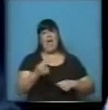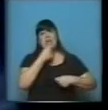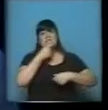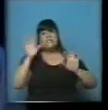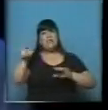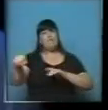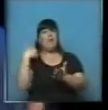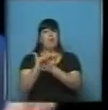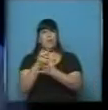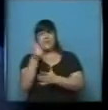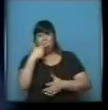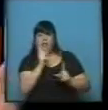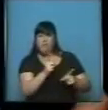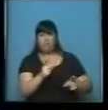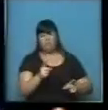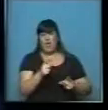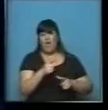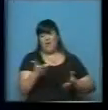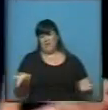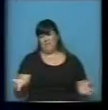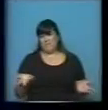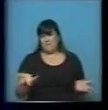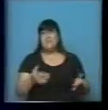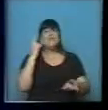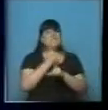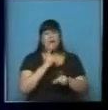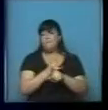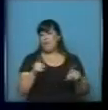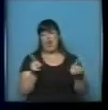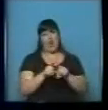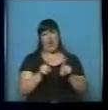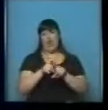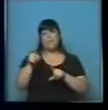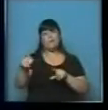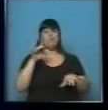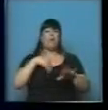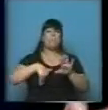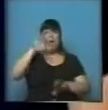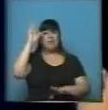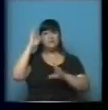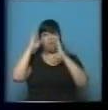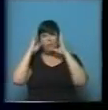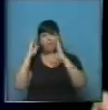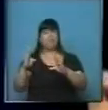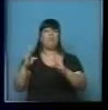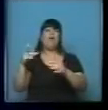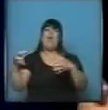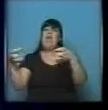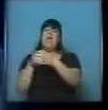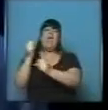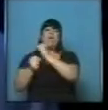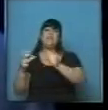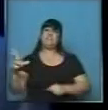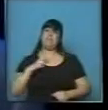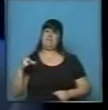la posición que tuvo él, que es siempre la misma, del lado de la concentración y de empresas privadas desde el